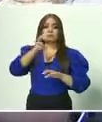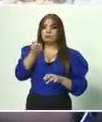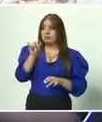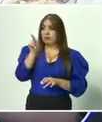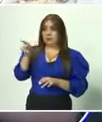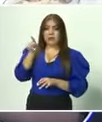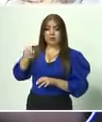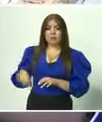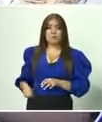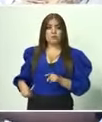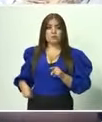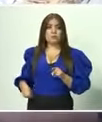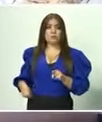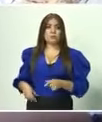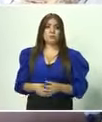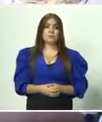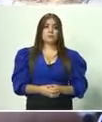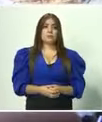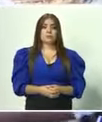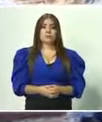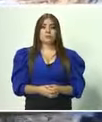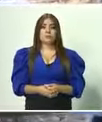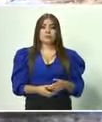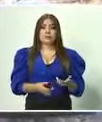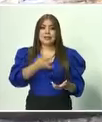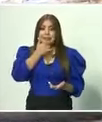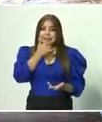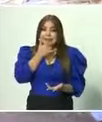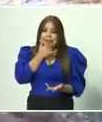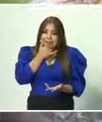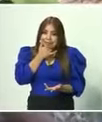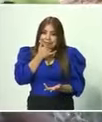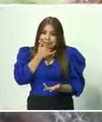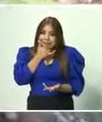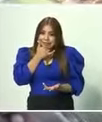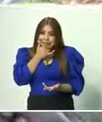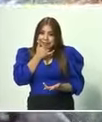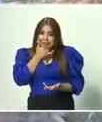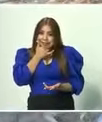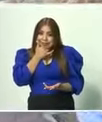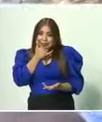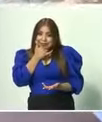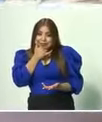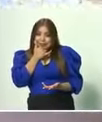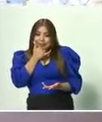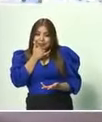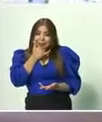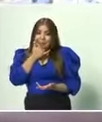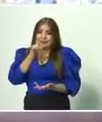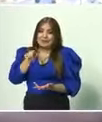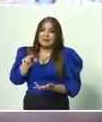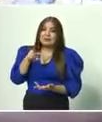provocado intencionalmente Uy qué oso tu Cuál es tu nombre amigo Dani